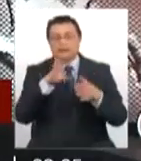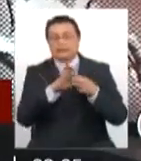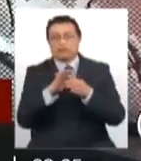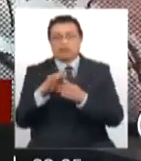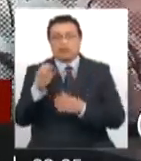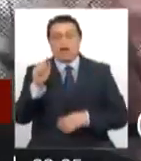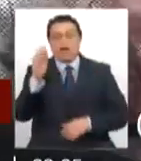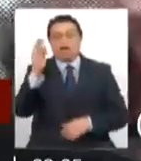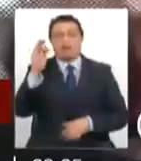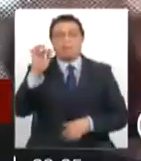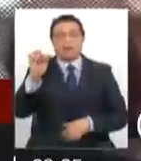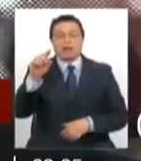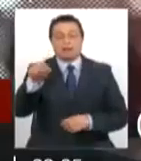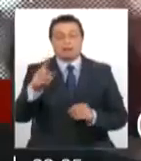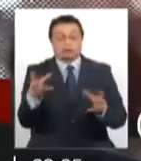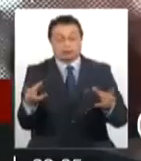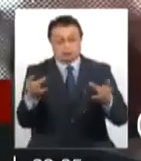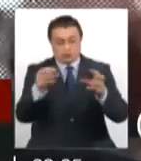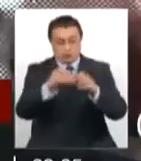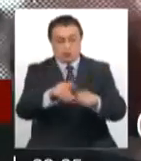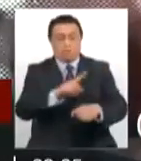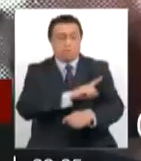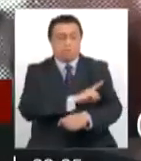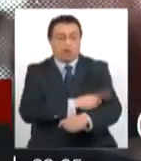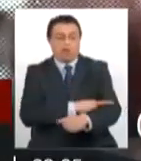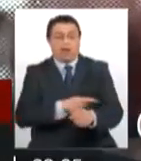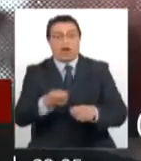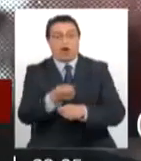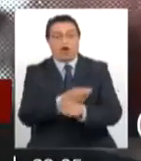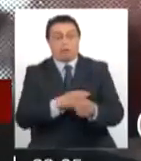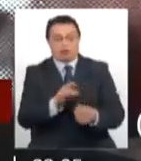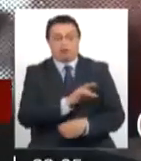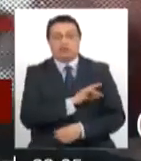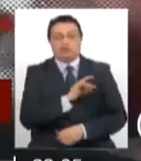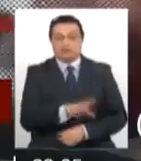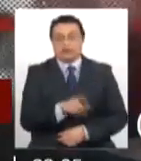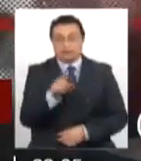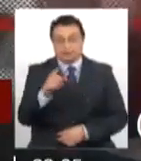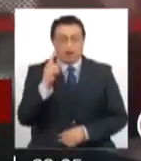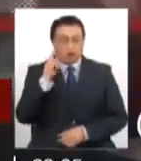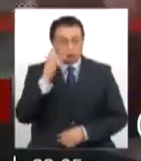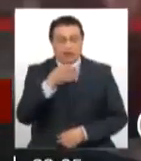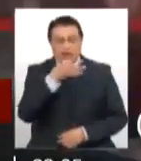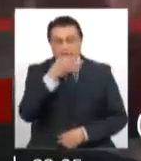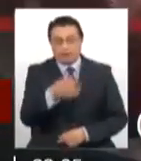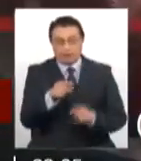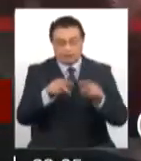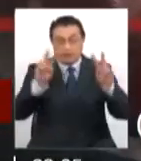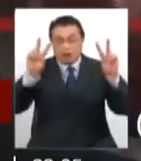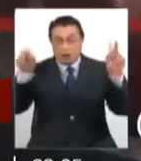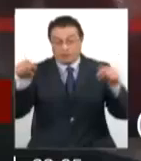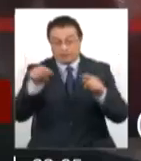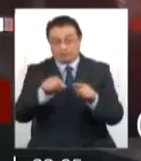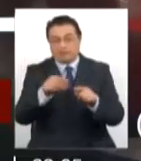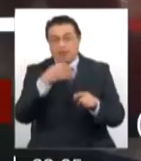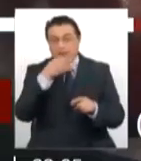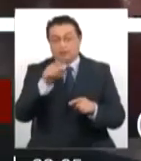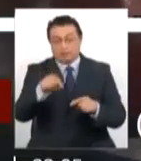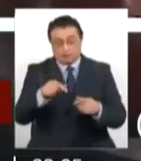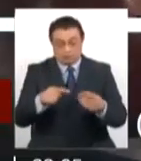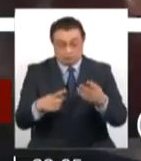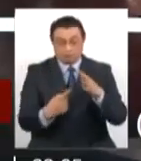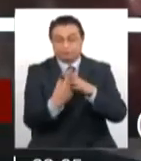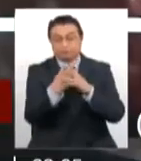AFP en la concentración de poder económico en Chile. Escuchen lo que dijo, lo voy a citar entre comillas. Aquí van a